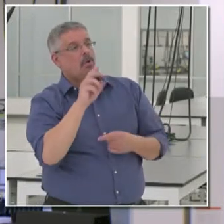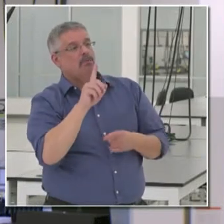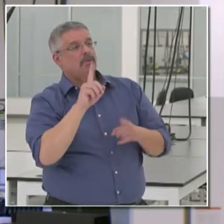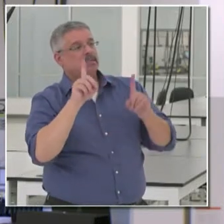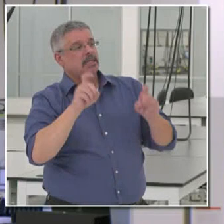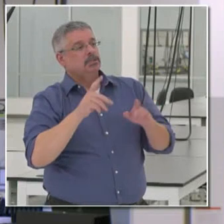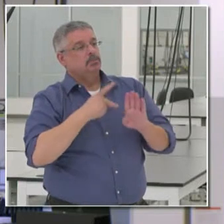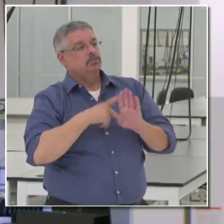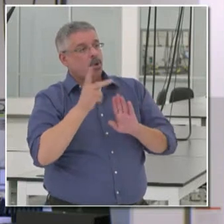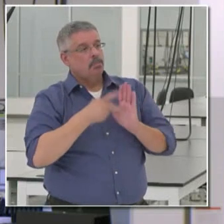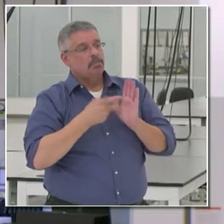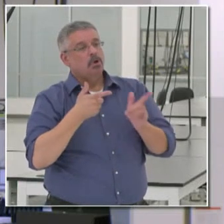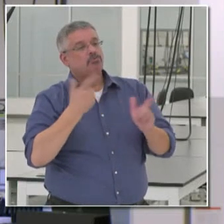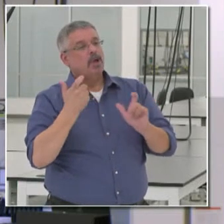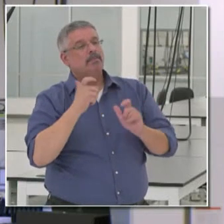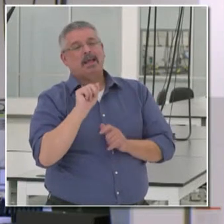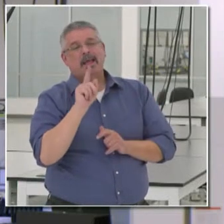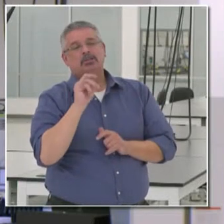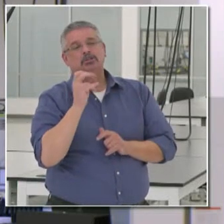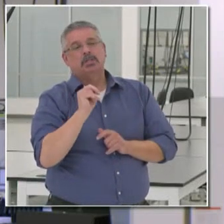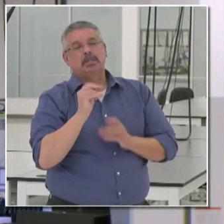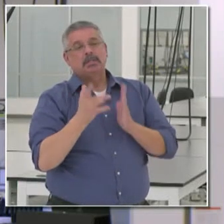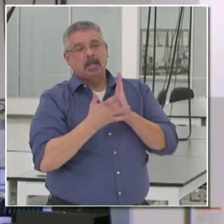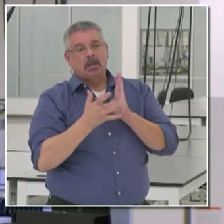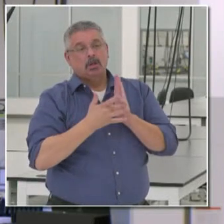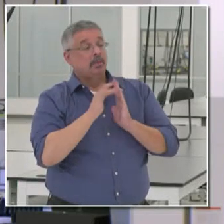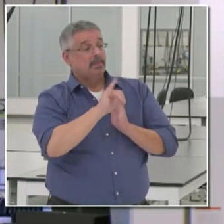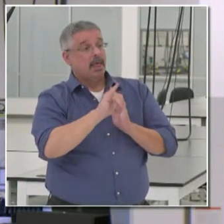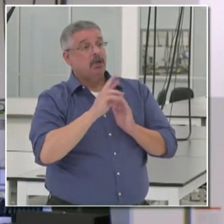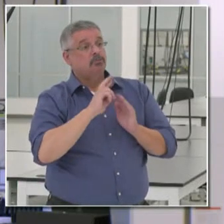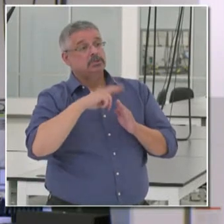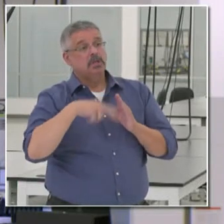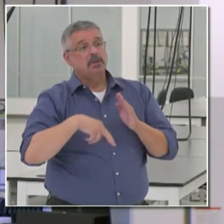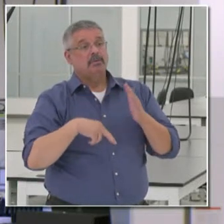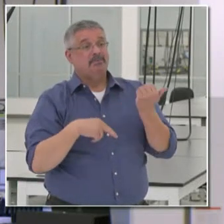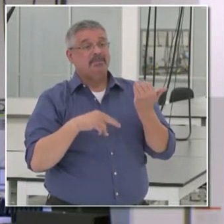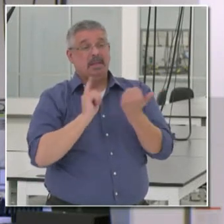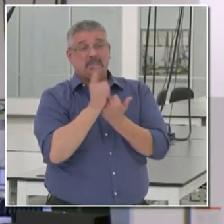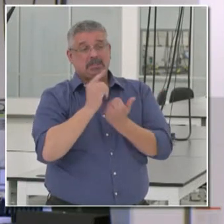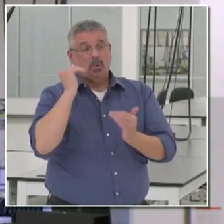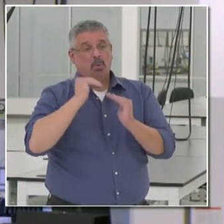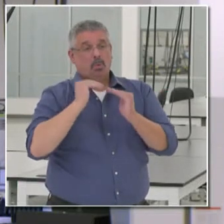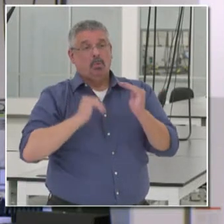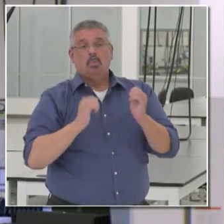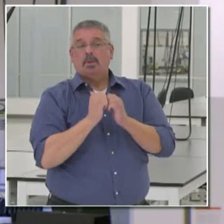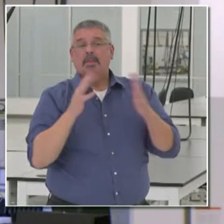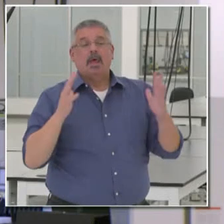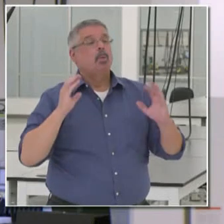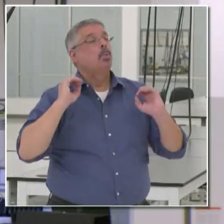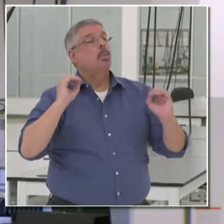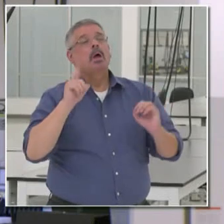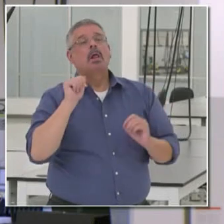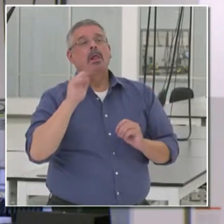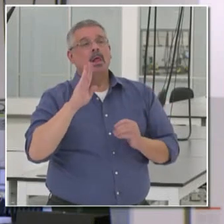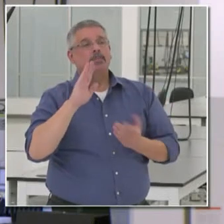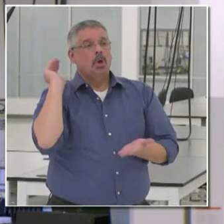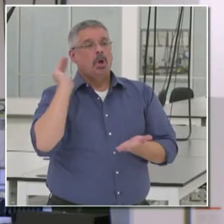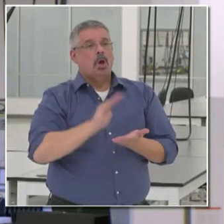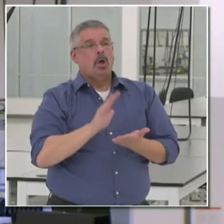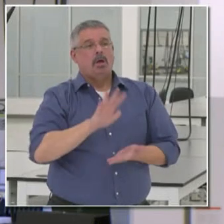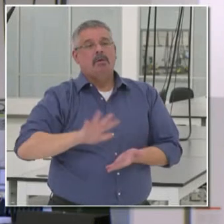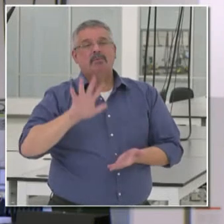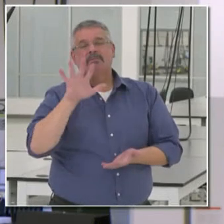alcalde garcía anunció el programa en base a antígenos rápidos para resultados de 15 minutos o menos sin necesidad de